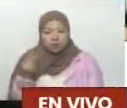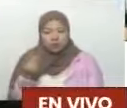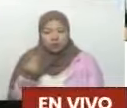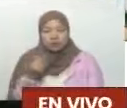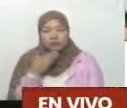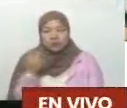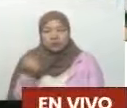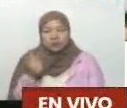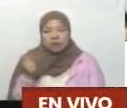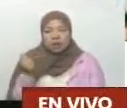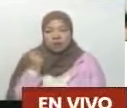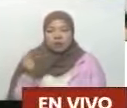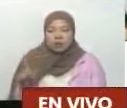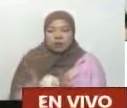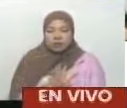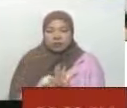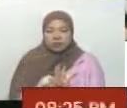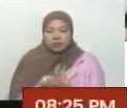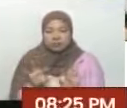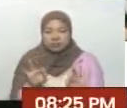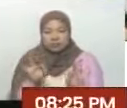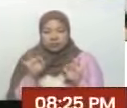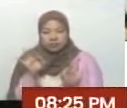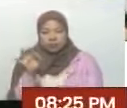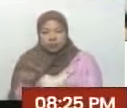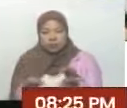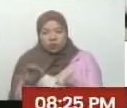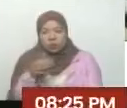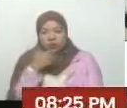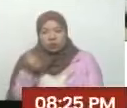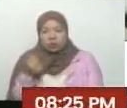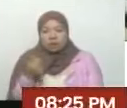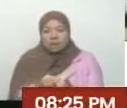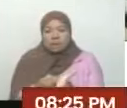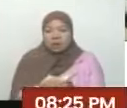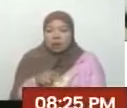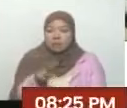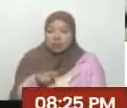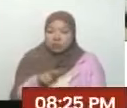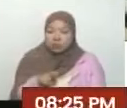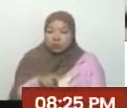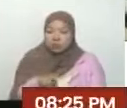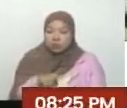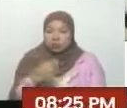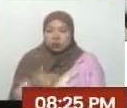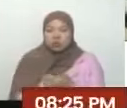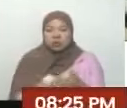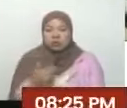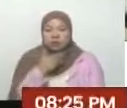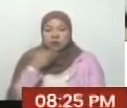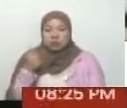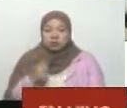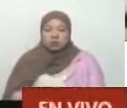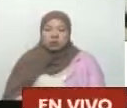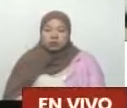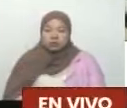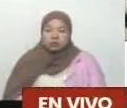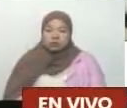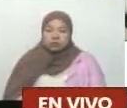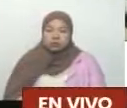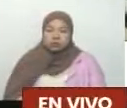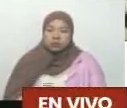mejorando. Aprobé la ley especial de tributos para mejorar las pensiones. También paso a paso va mejorando de verdad,